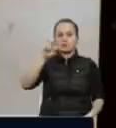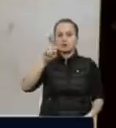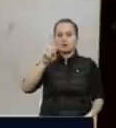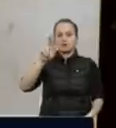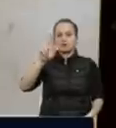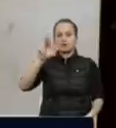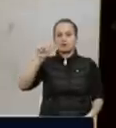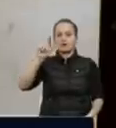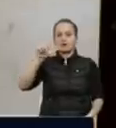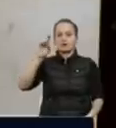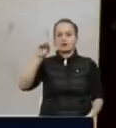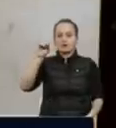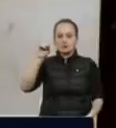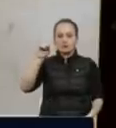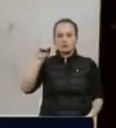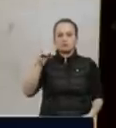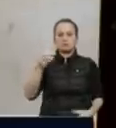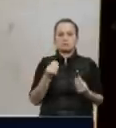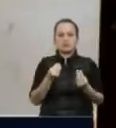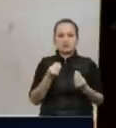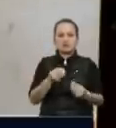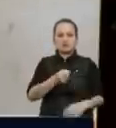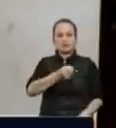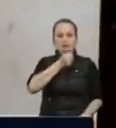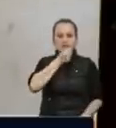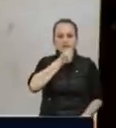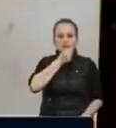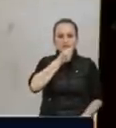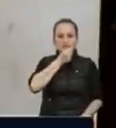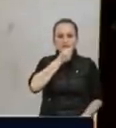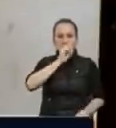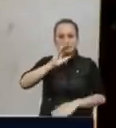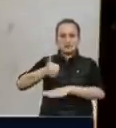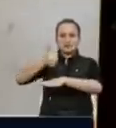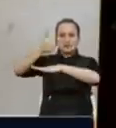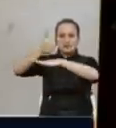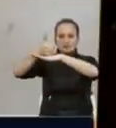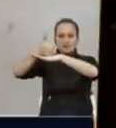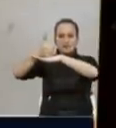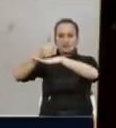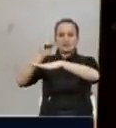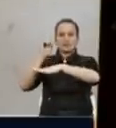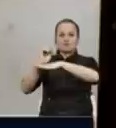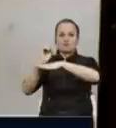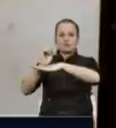para impedir la entrevista al jefe de una organización,